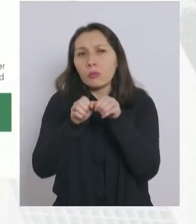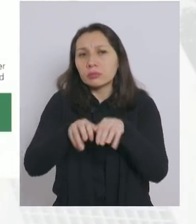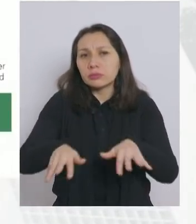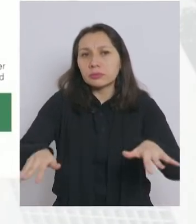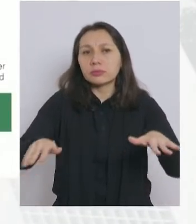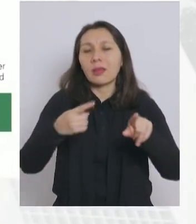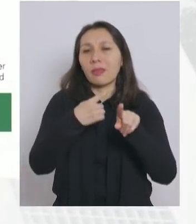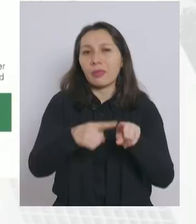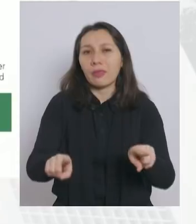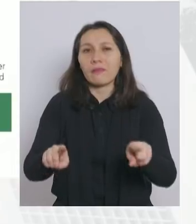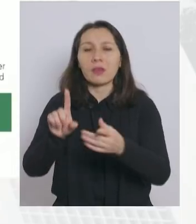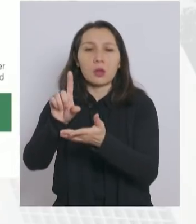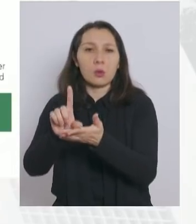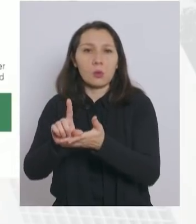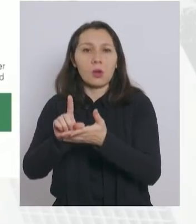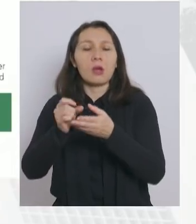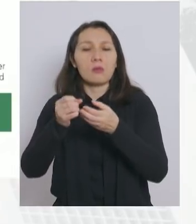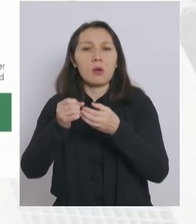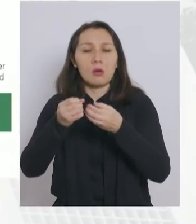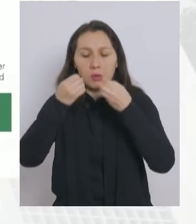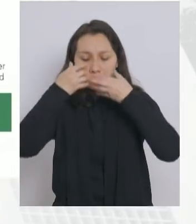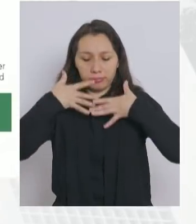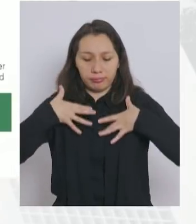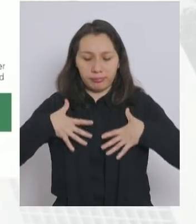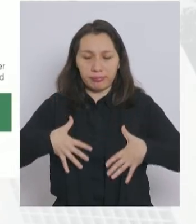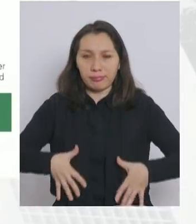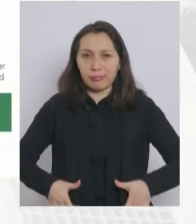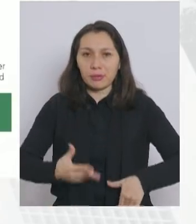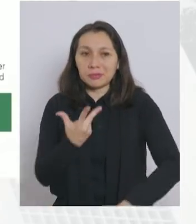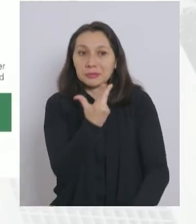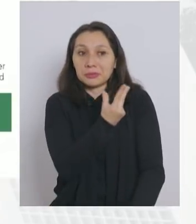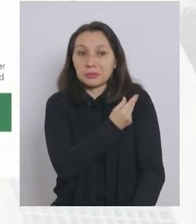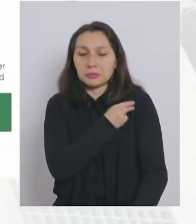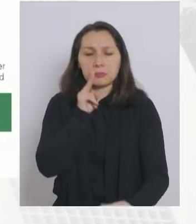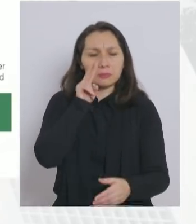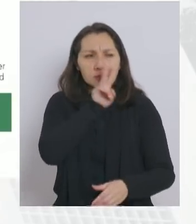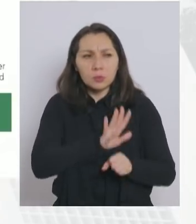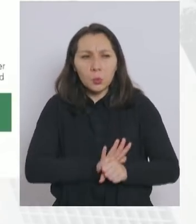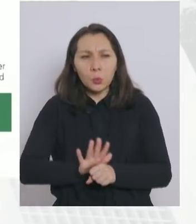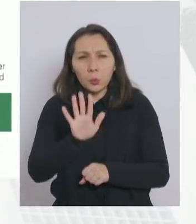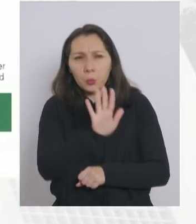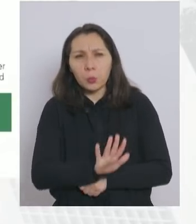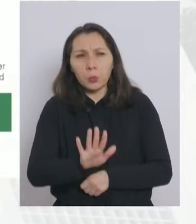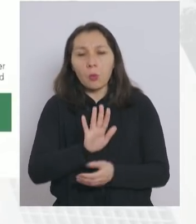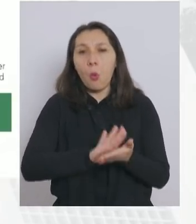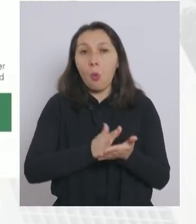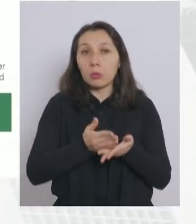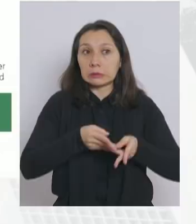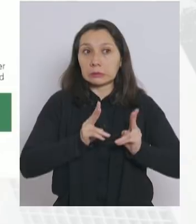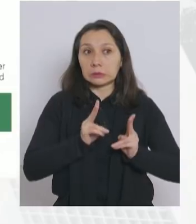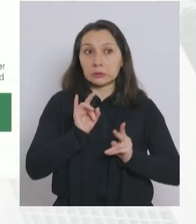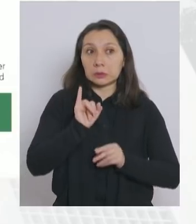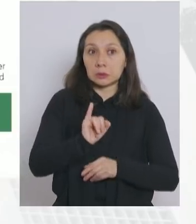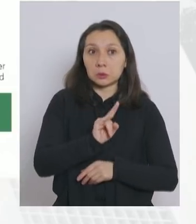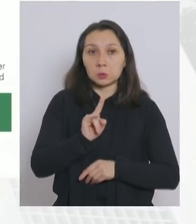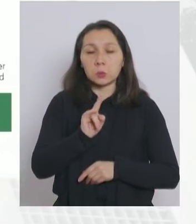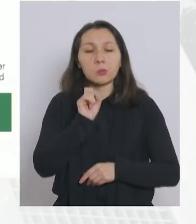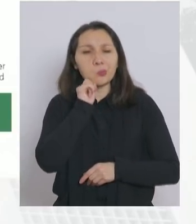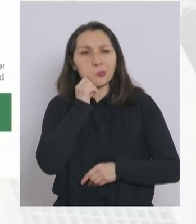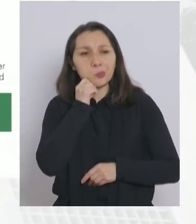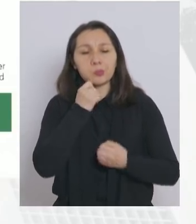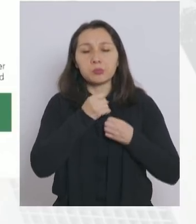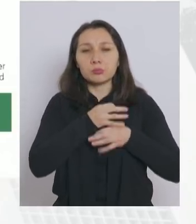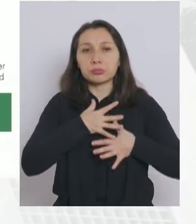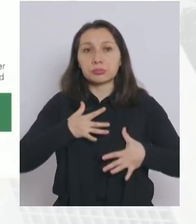los distintos sitios del organismo, y cuál es su eficacia en términos